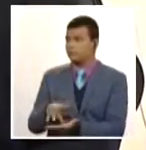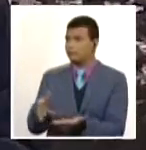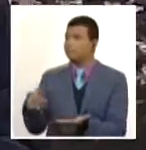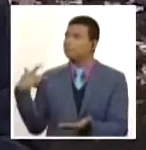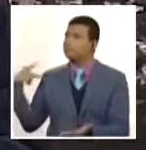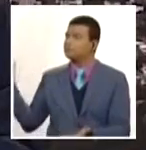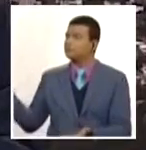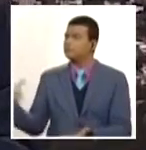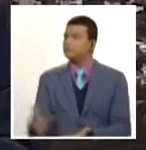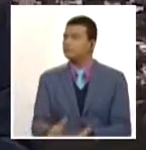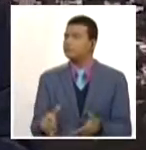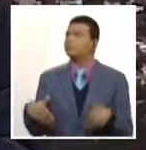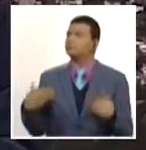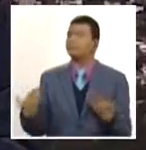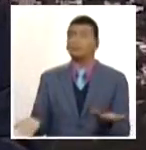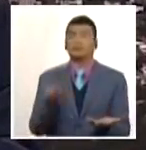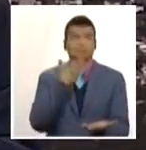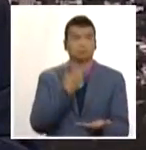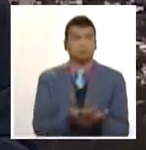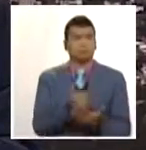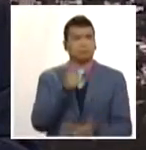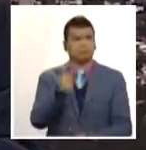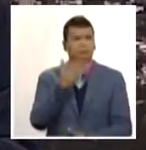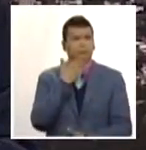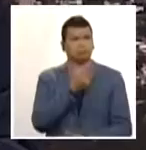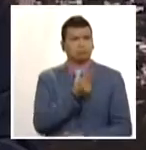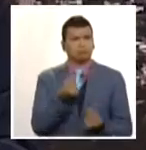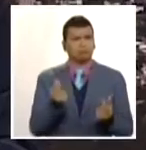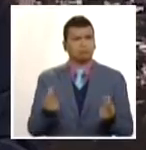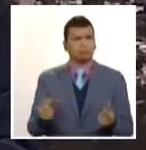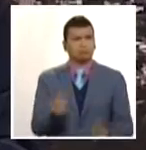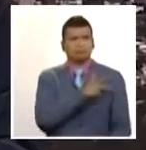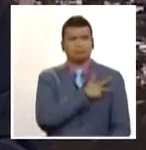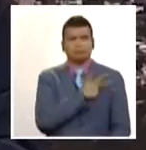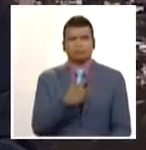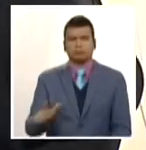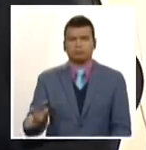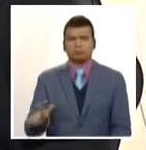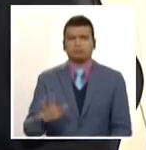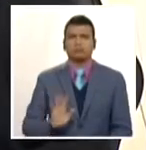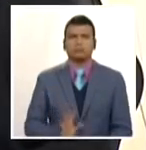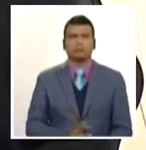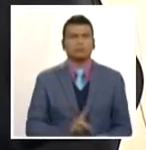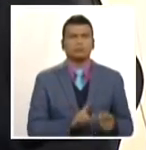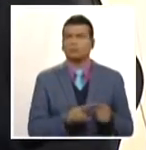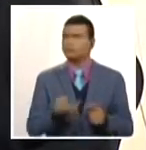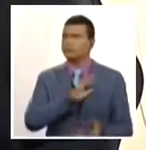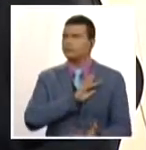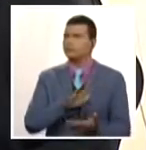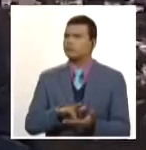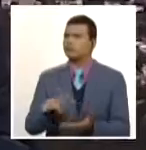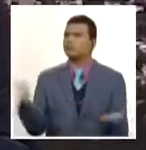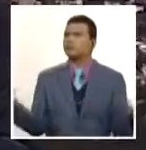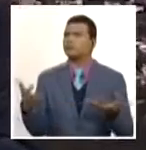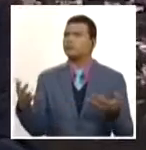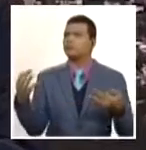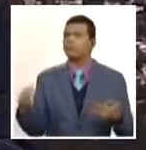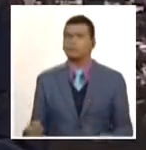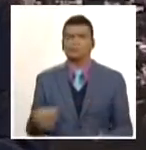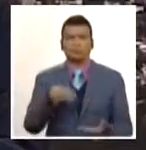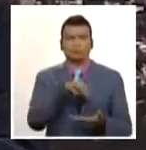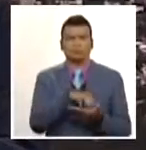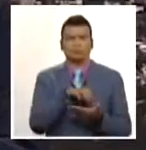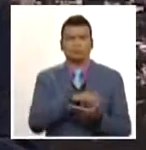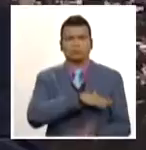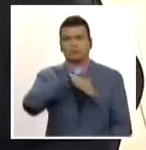canal? Gracias, Armando. Muy bien, llegué muy rápido, sí, cómo no. Bueno, muchas gracias. ¿Ustedes de dónde vienen? Vengo desde el centro, desde